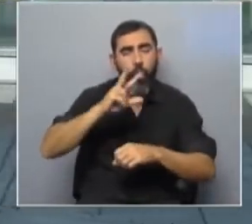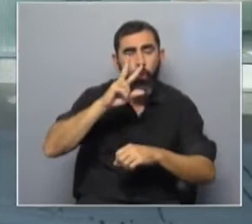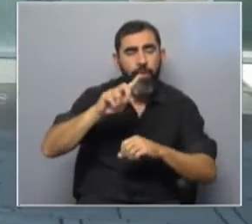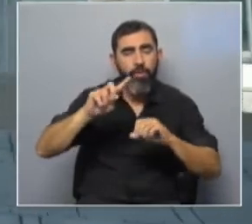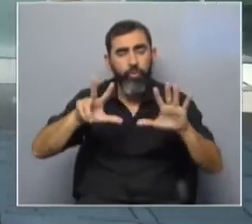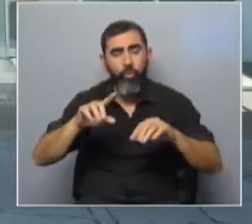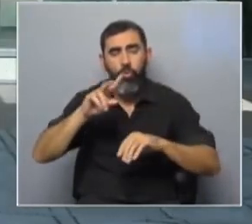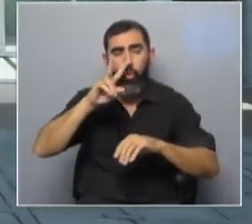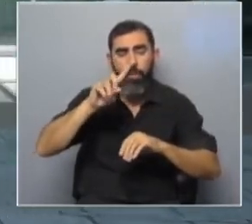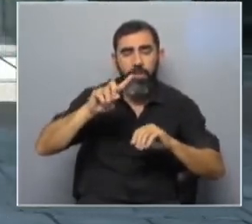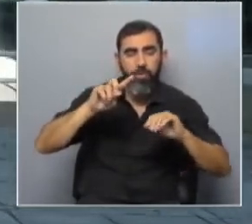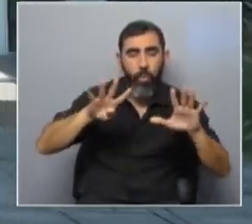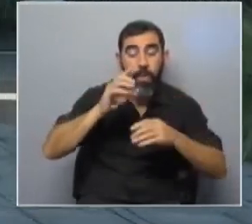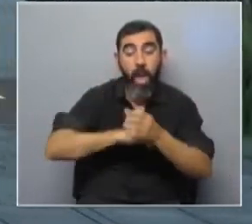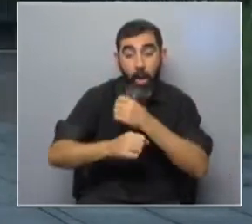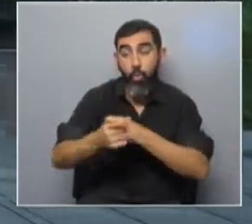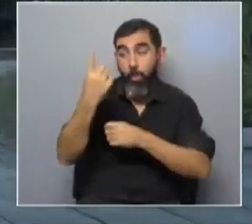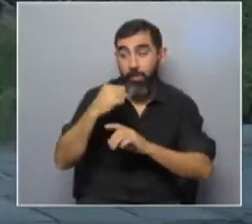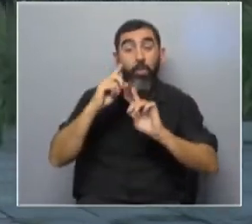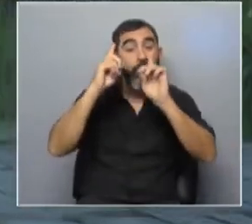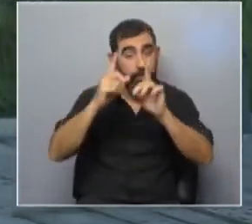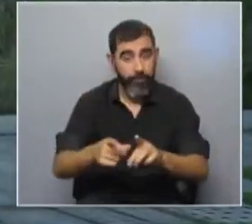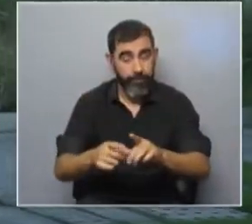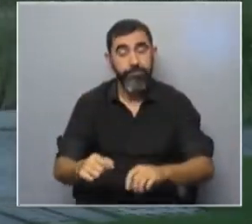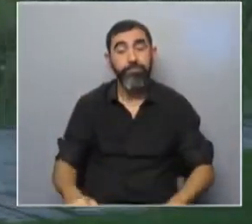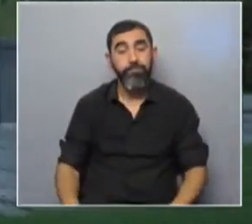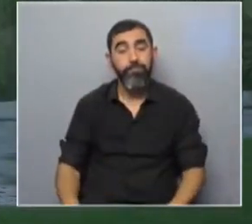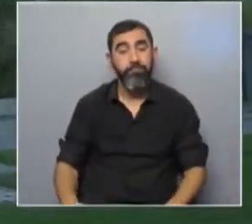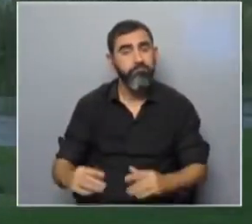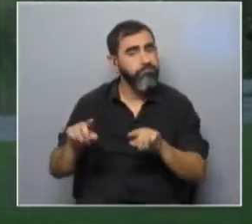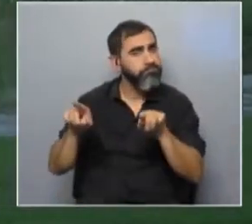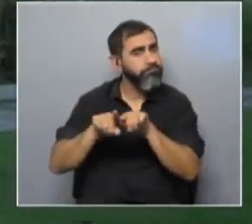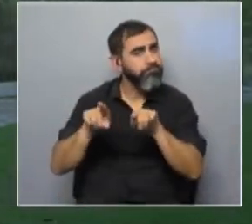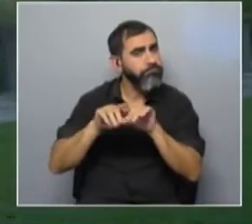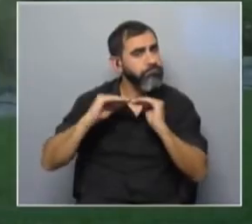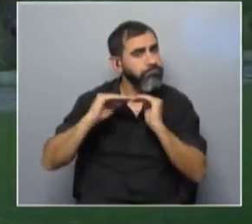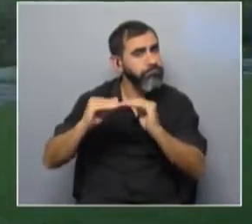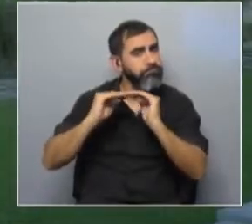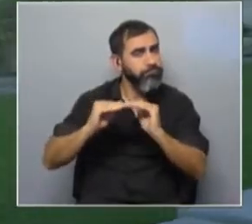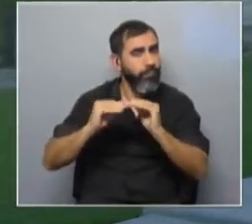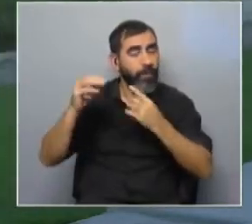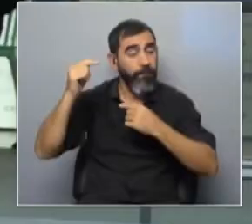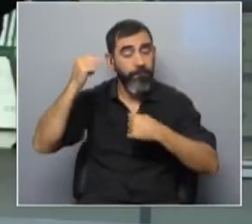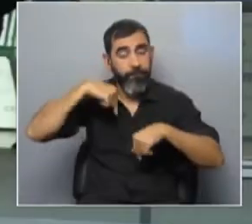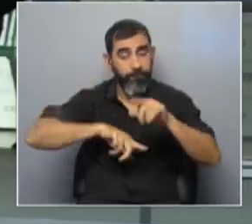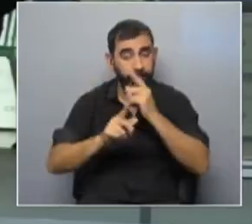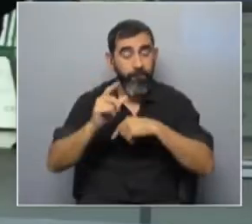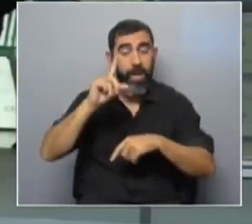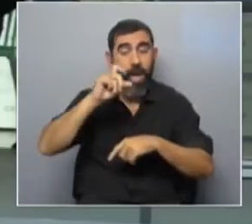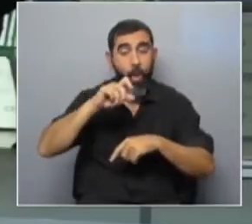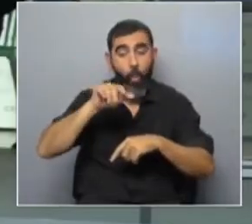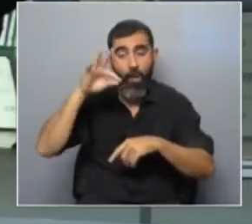2019 y el año pasado también. Y lo que pudimos ver es que hay una correlación en lo que circula, digamos, en el agua